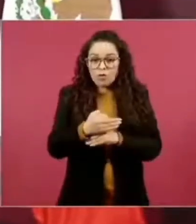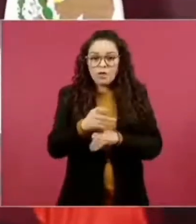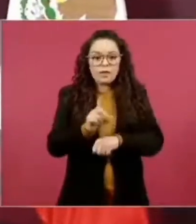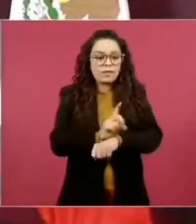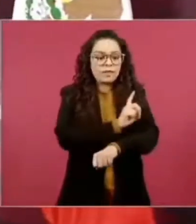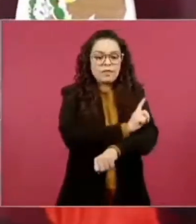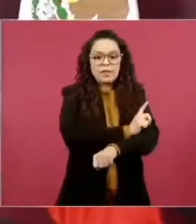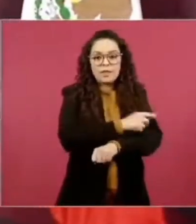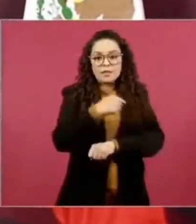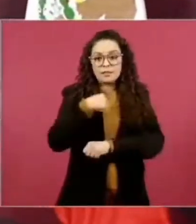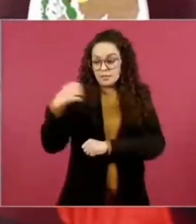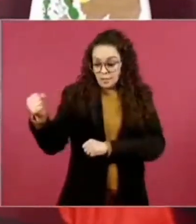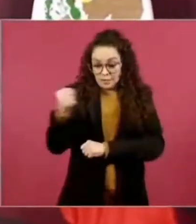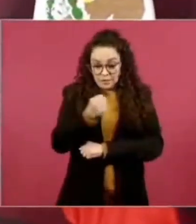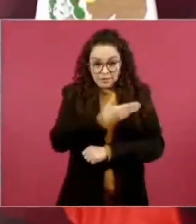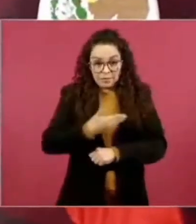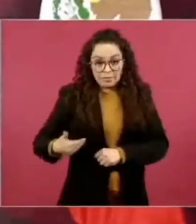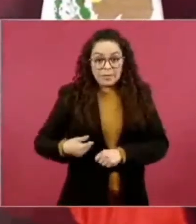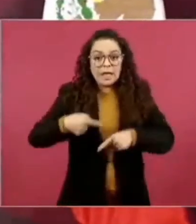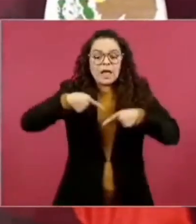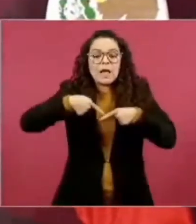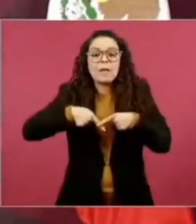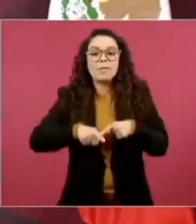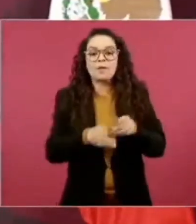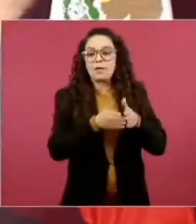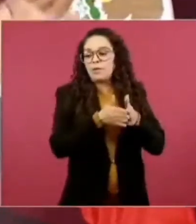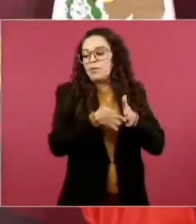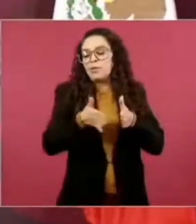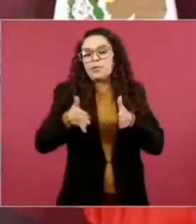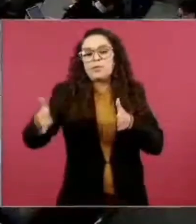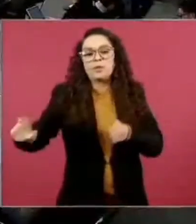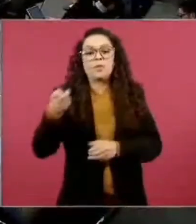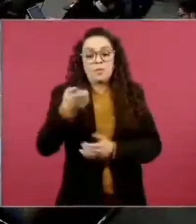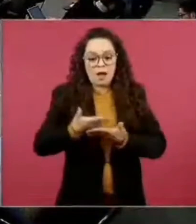desde los primeros días. Pues por eso